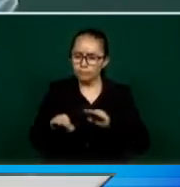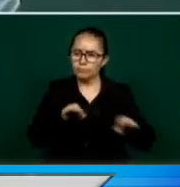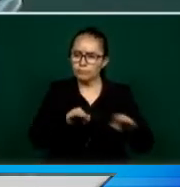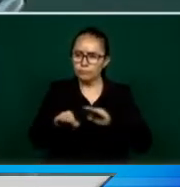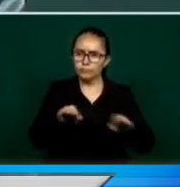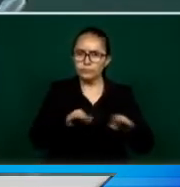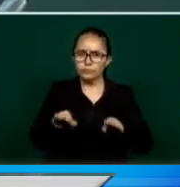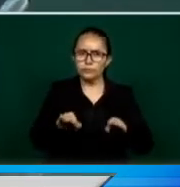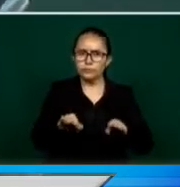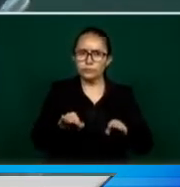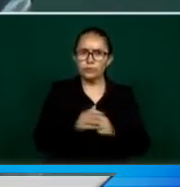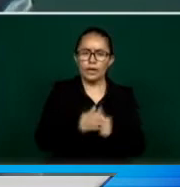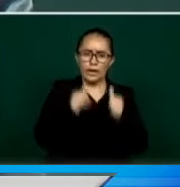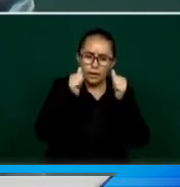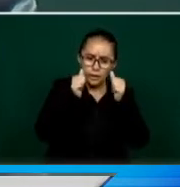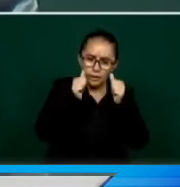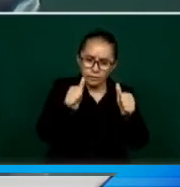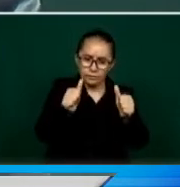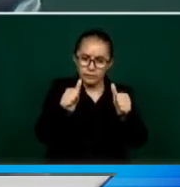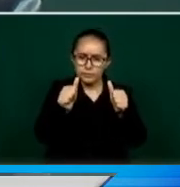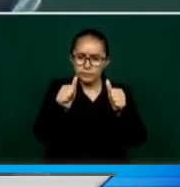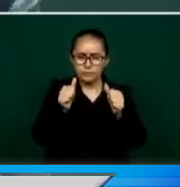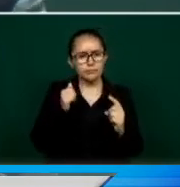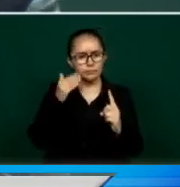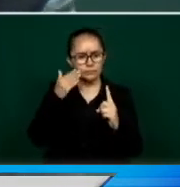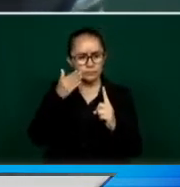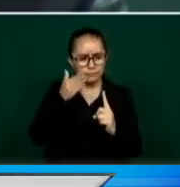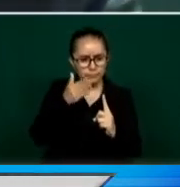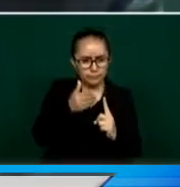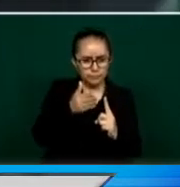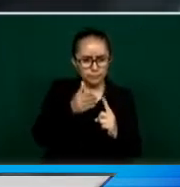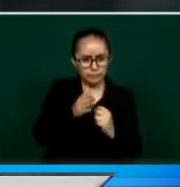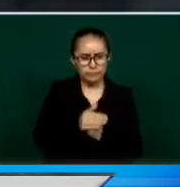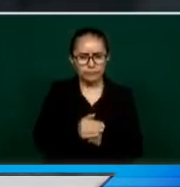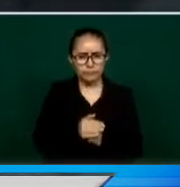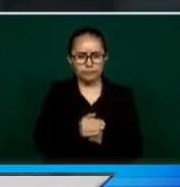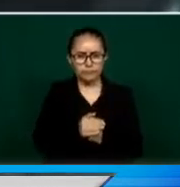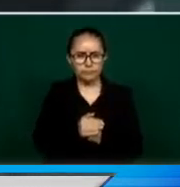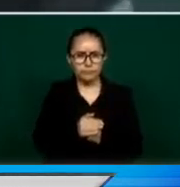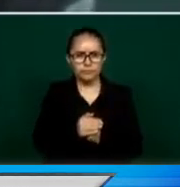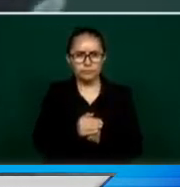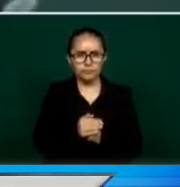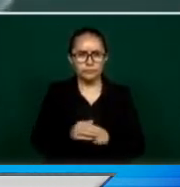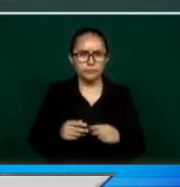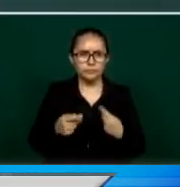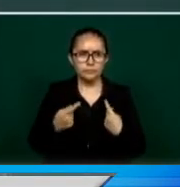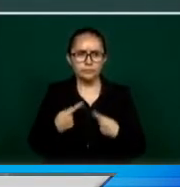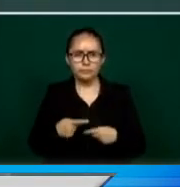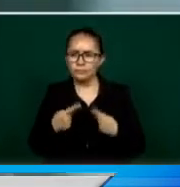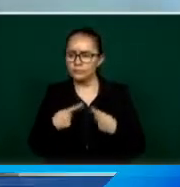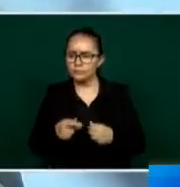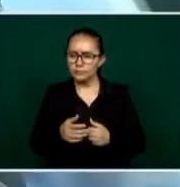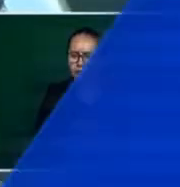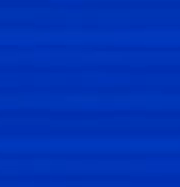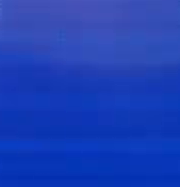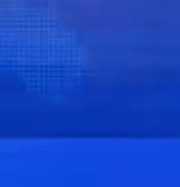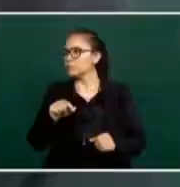estén coludidas con la delincuencia organizada. El tema de la amnistía y la legalización de sustancias adictivas se evaluará más